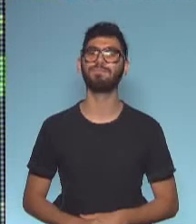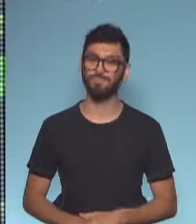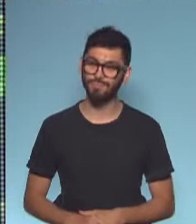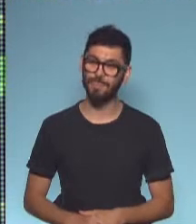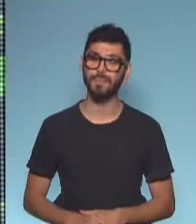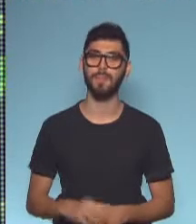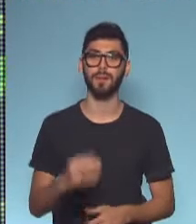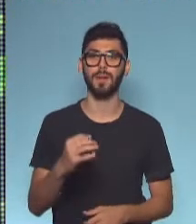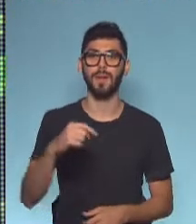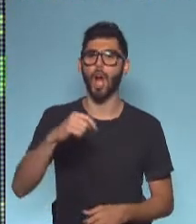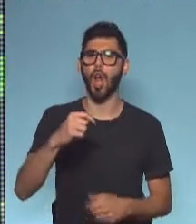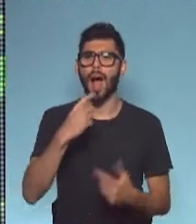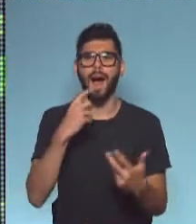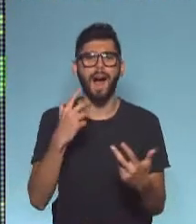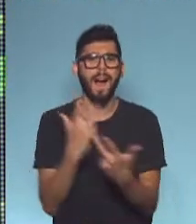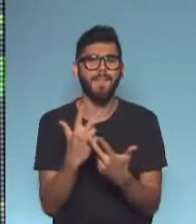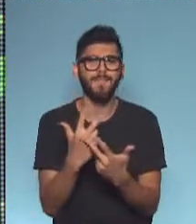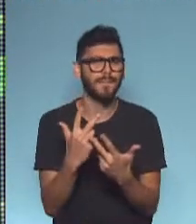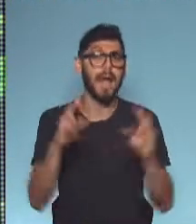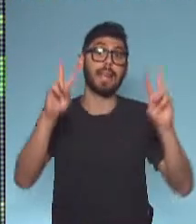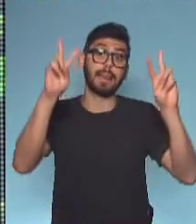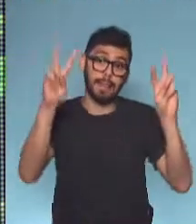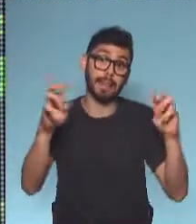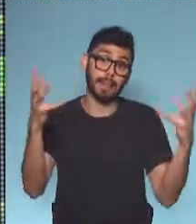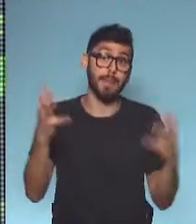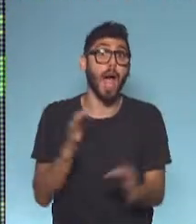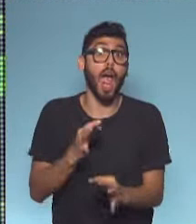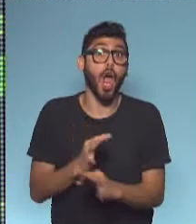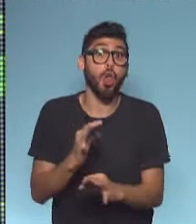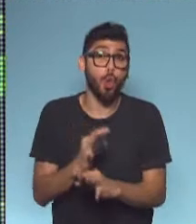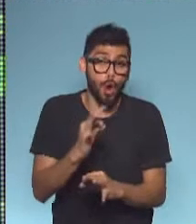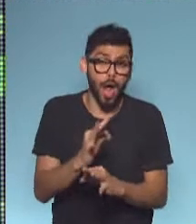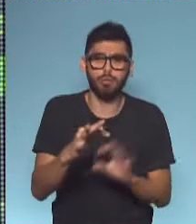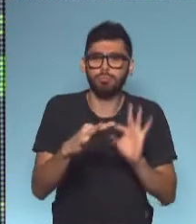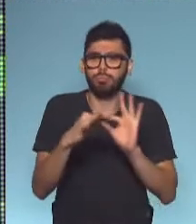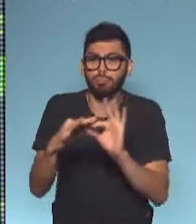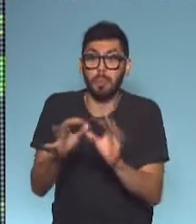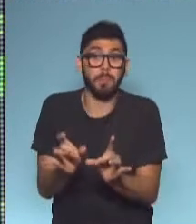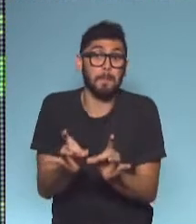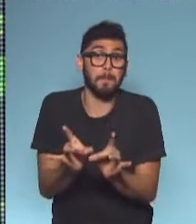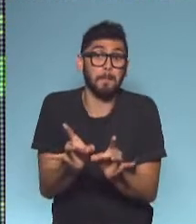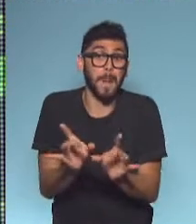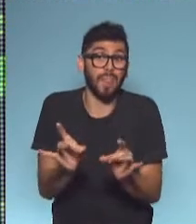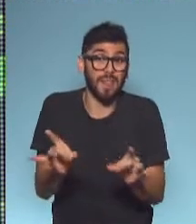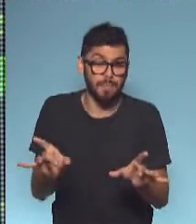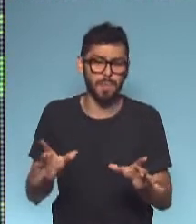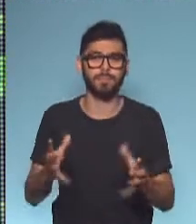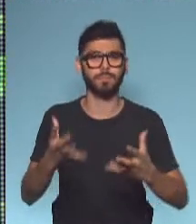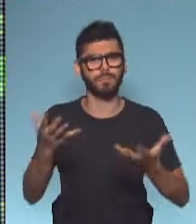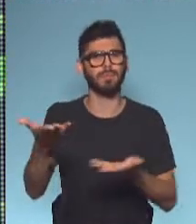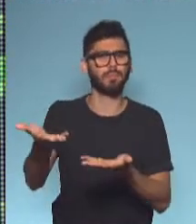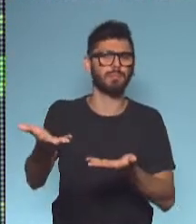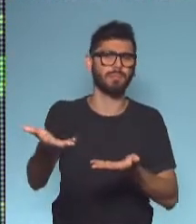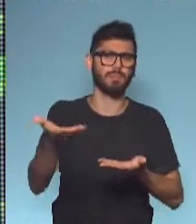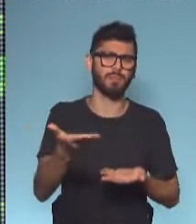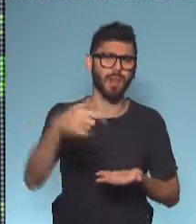Muy bien, vamos a hablar de el tema, que es el tema educación vinculado a la pandemia, y para eso vamos a sumar esta